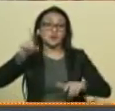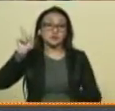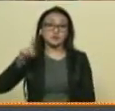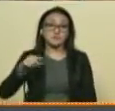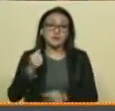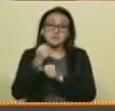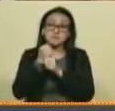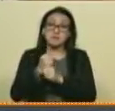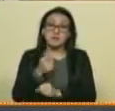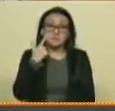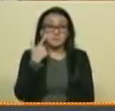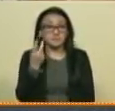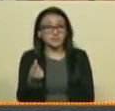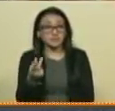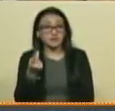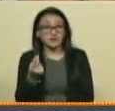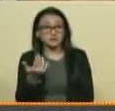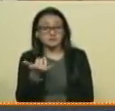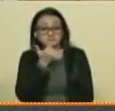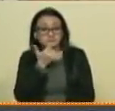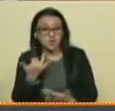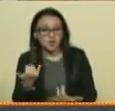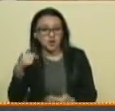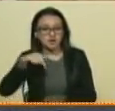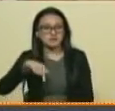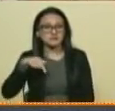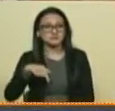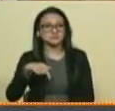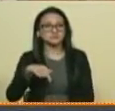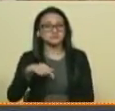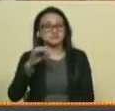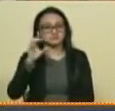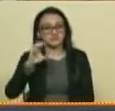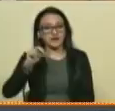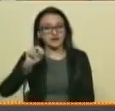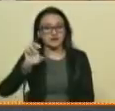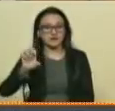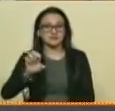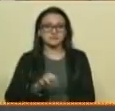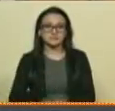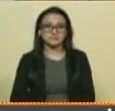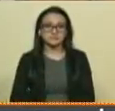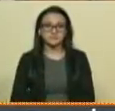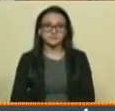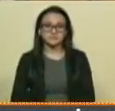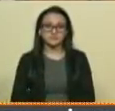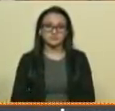espera, estaremos pendientes de lo que ocurra acá en la sede del Consejo Nacional Electoral.